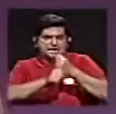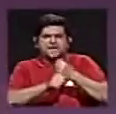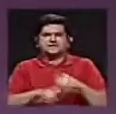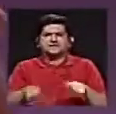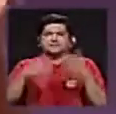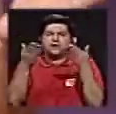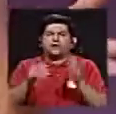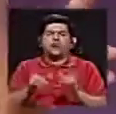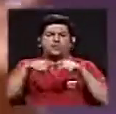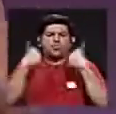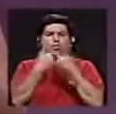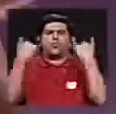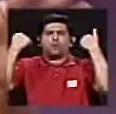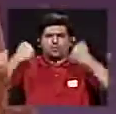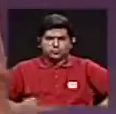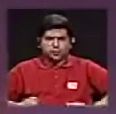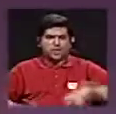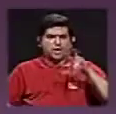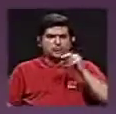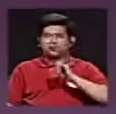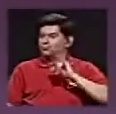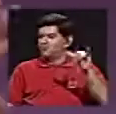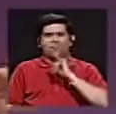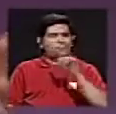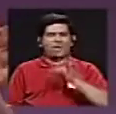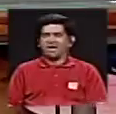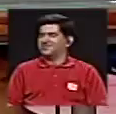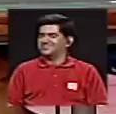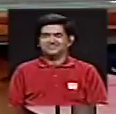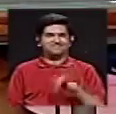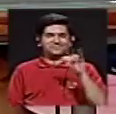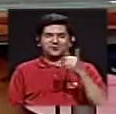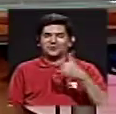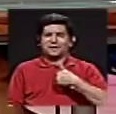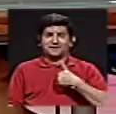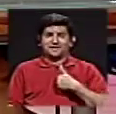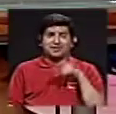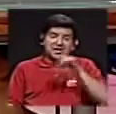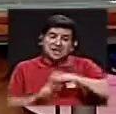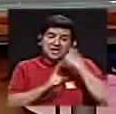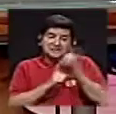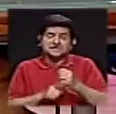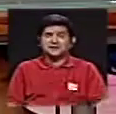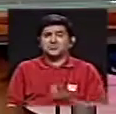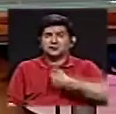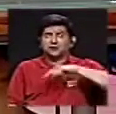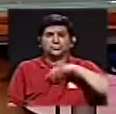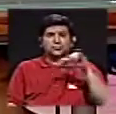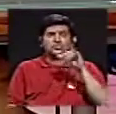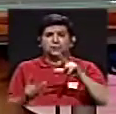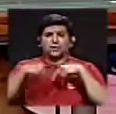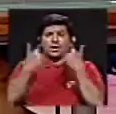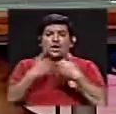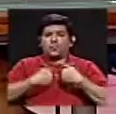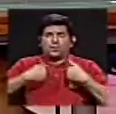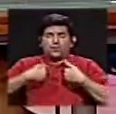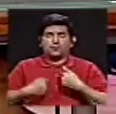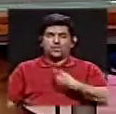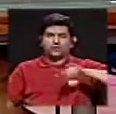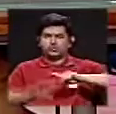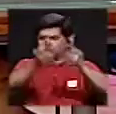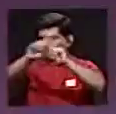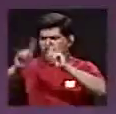colectivos humanos que no somos iguales no somos idénticos si fuéramos idénticos seríamos un rebaño somos plurales